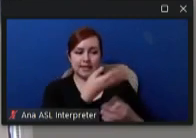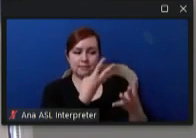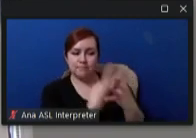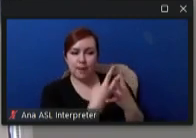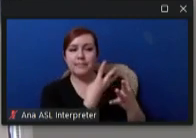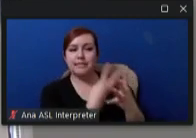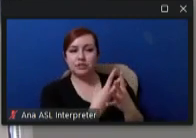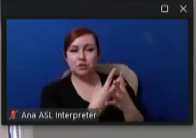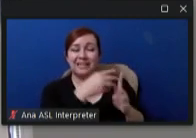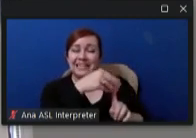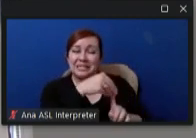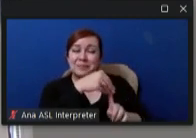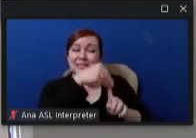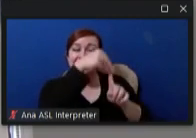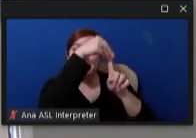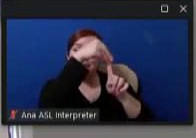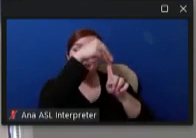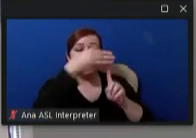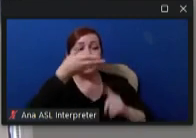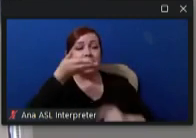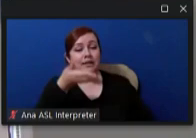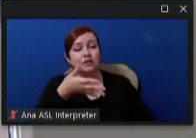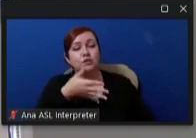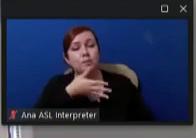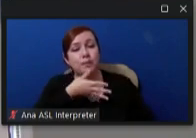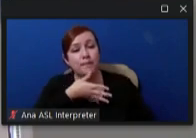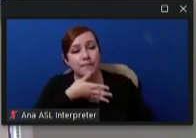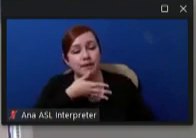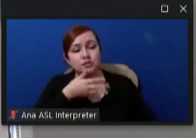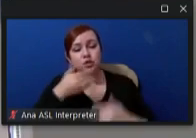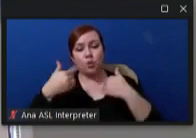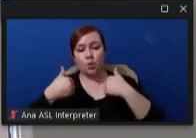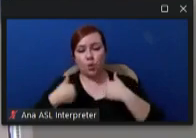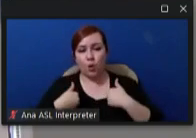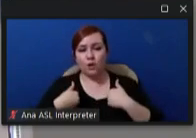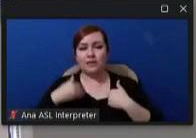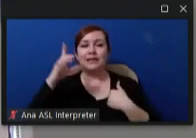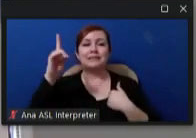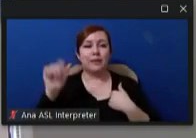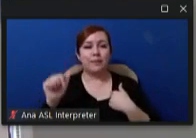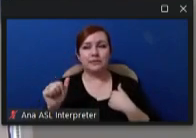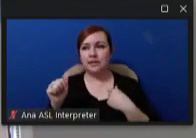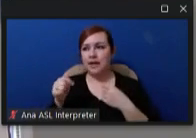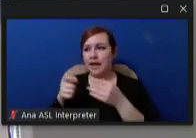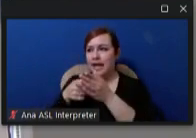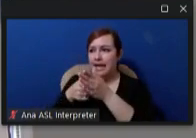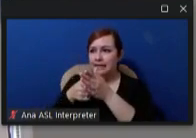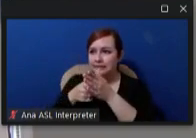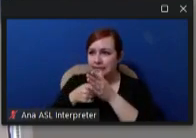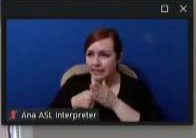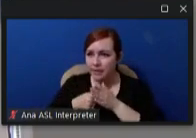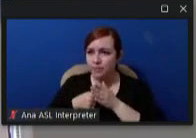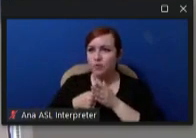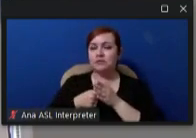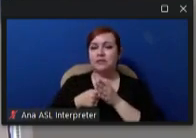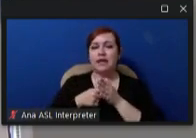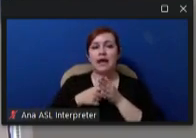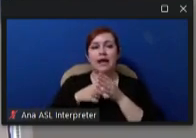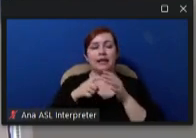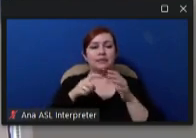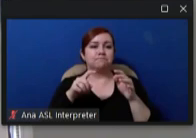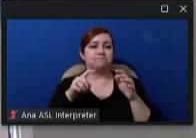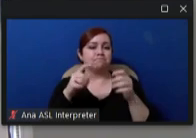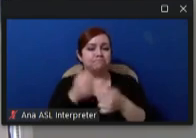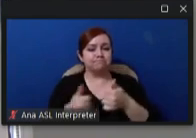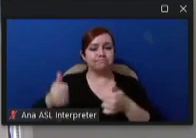especialmente aquellas que son madres y con discapacidad. Exigimos al Instituto Nacional Penitenciario,